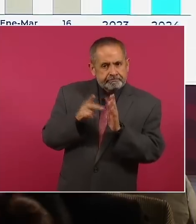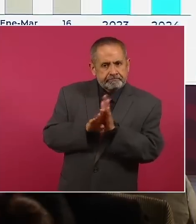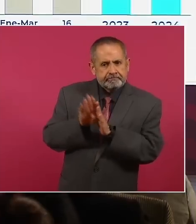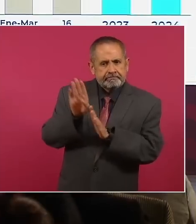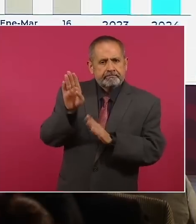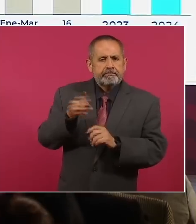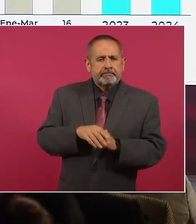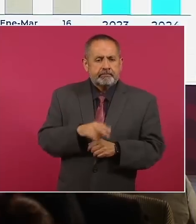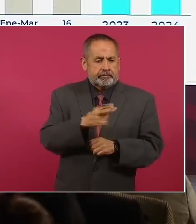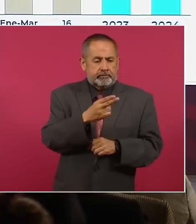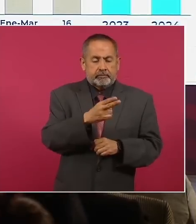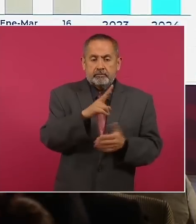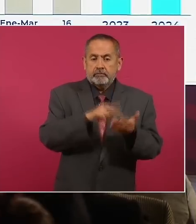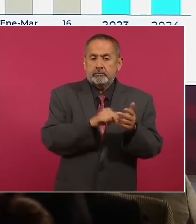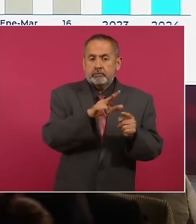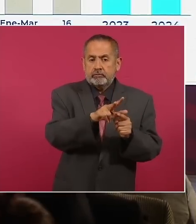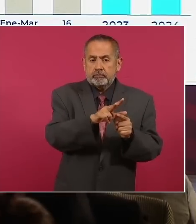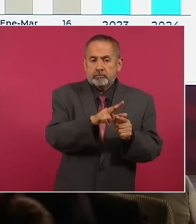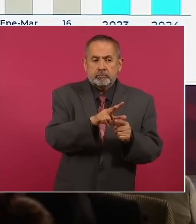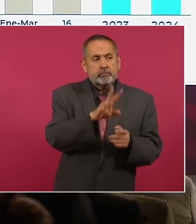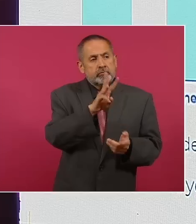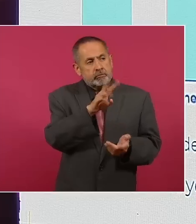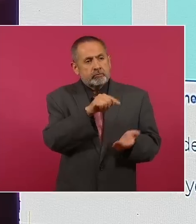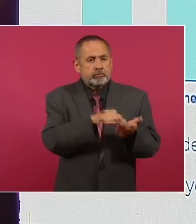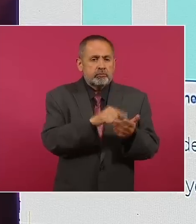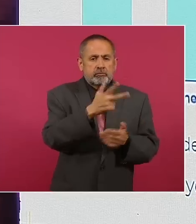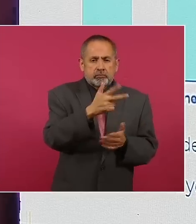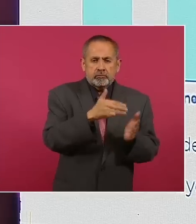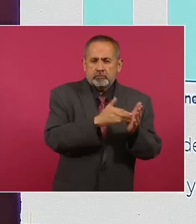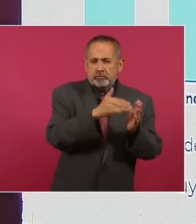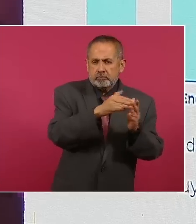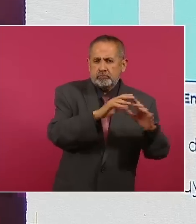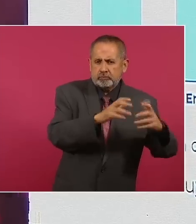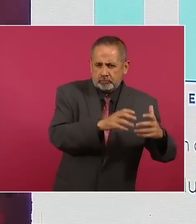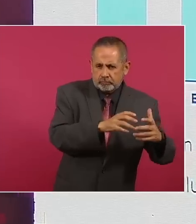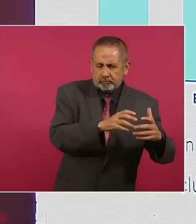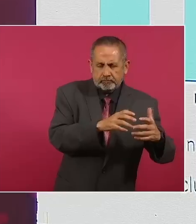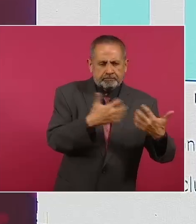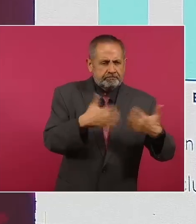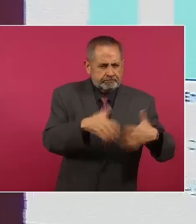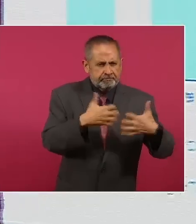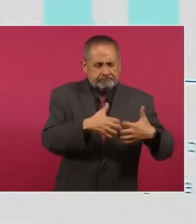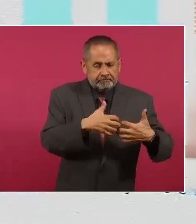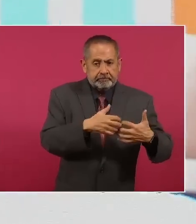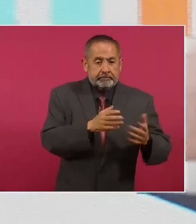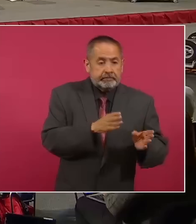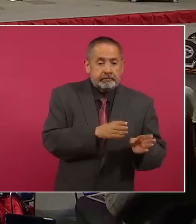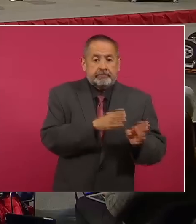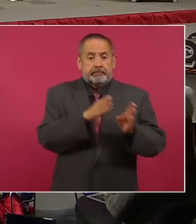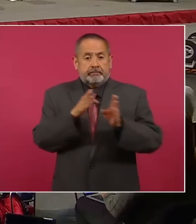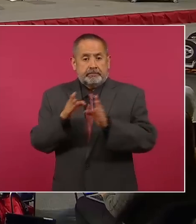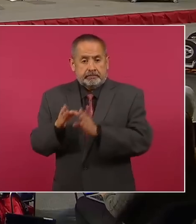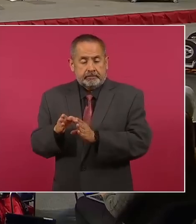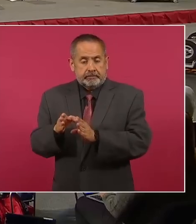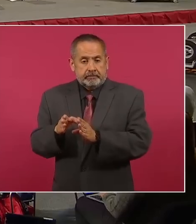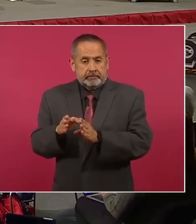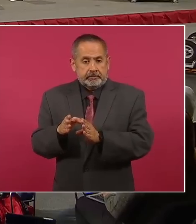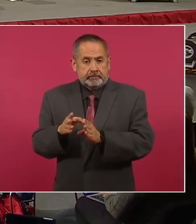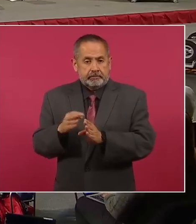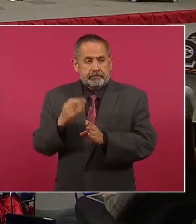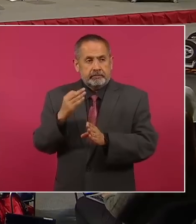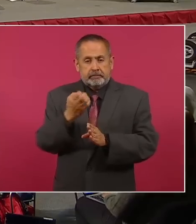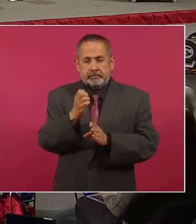Noviembre del 18 recibimos 3.8 BCF de producción. Hoy, en el